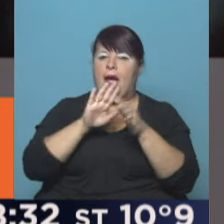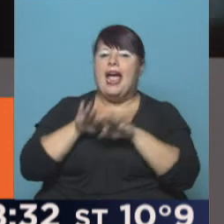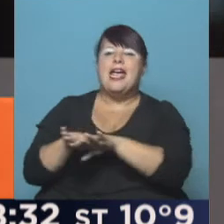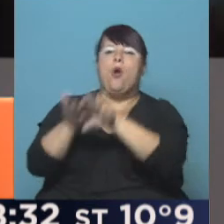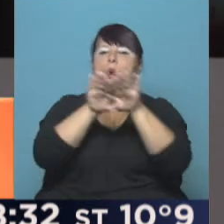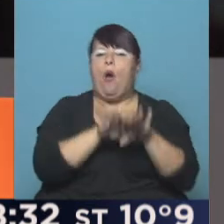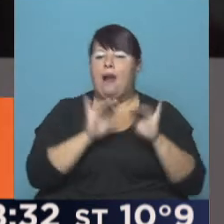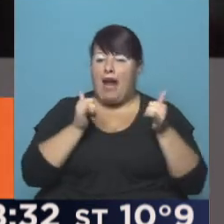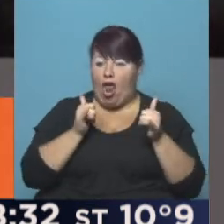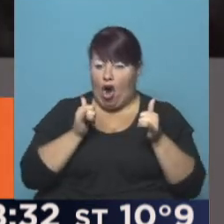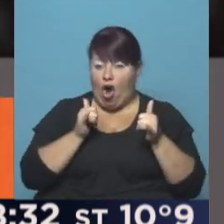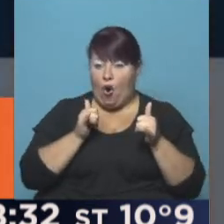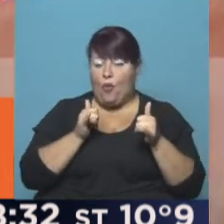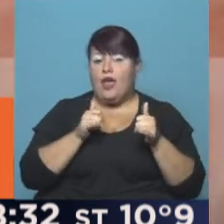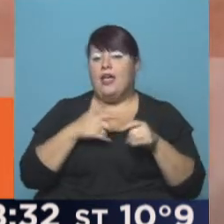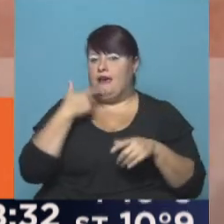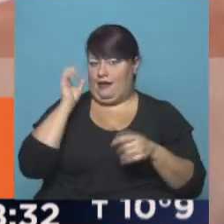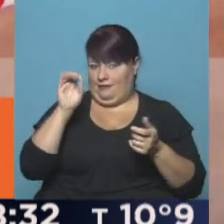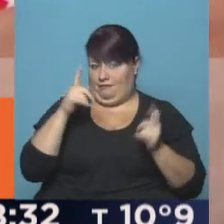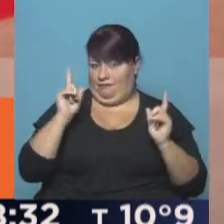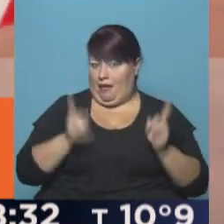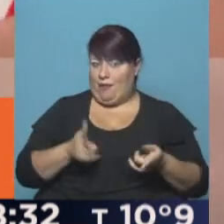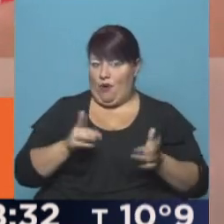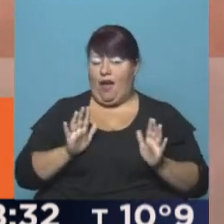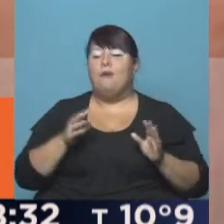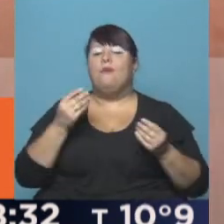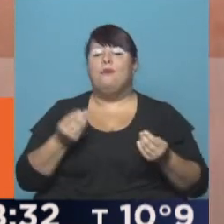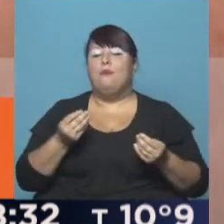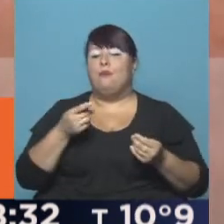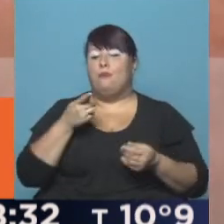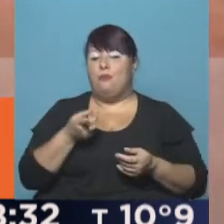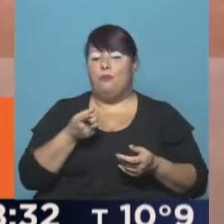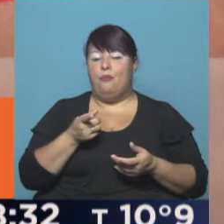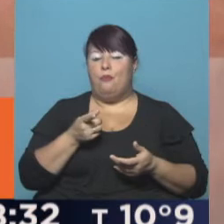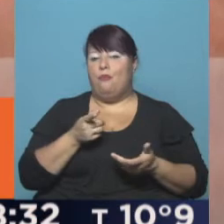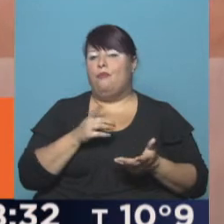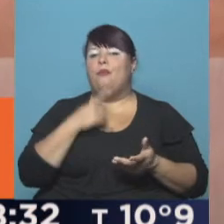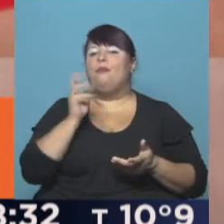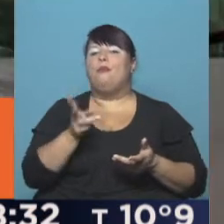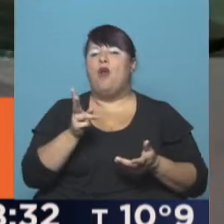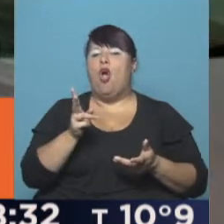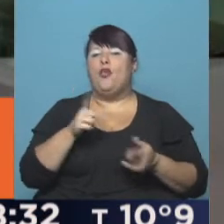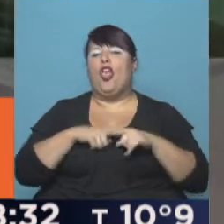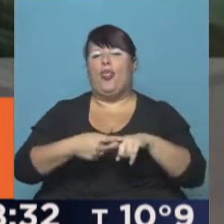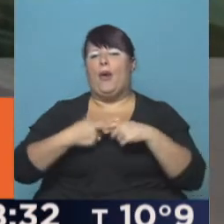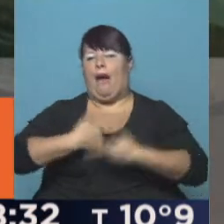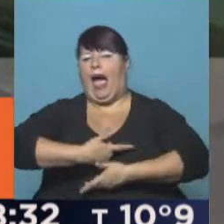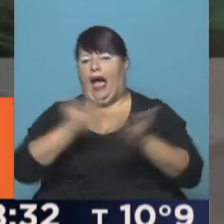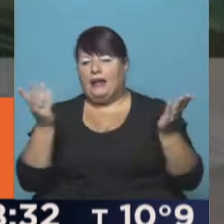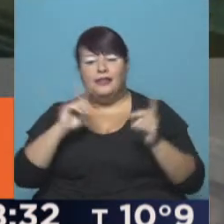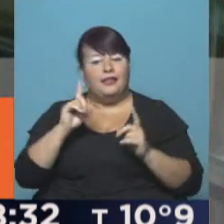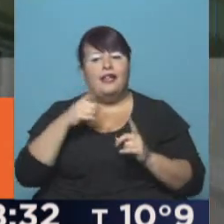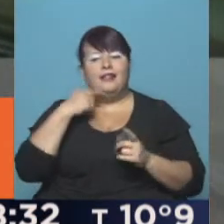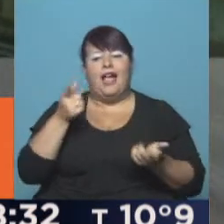homogéneo en la juventud y acrítico a la vez, porque eso no te permitía una discusión abierta